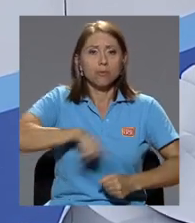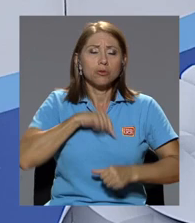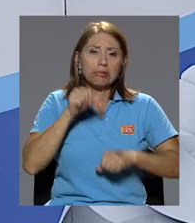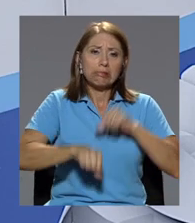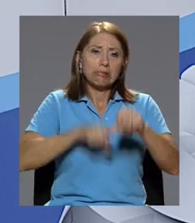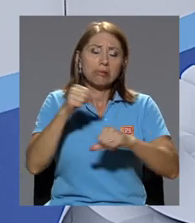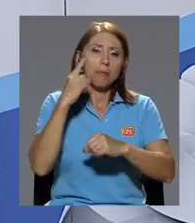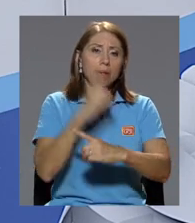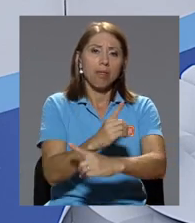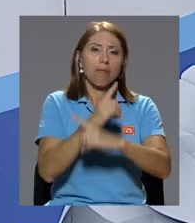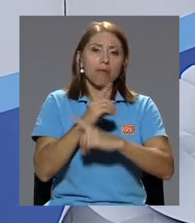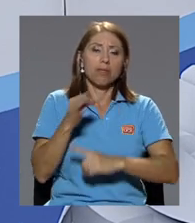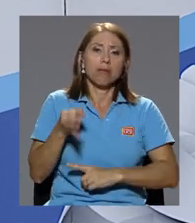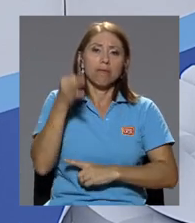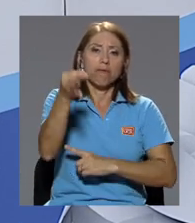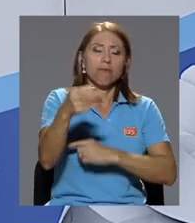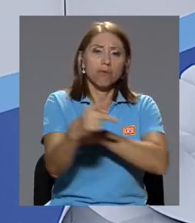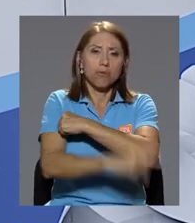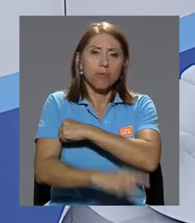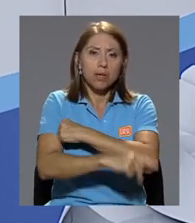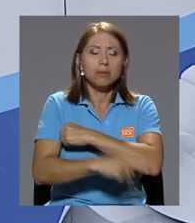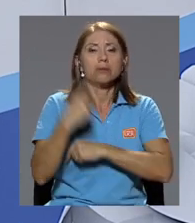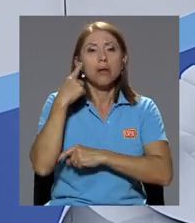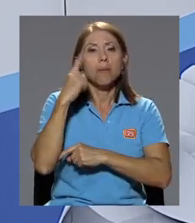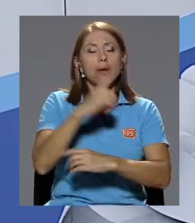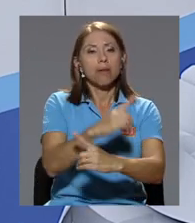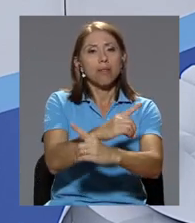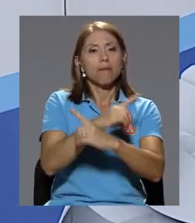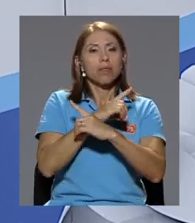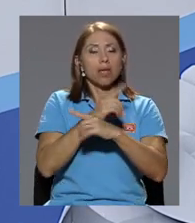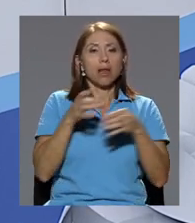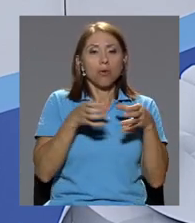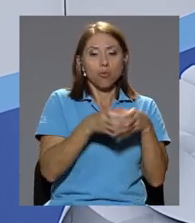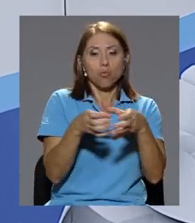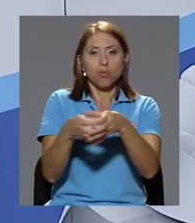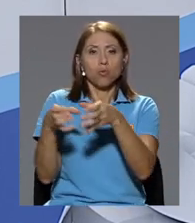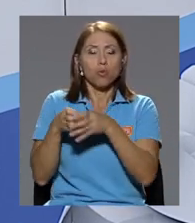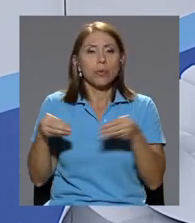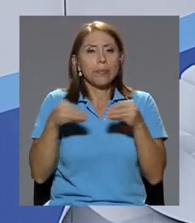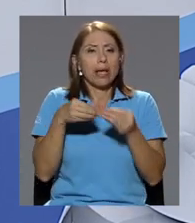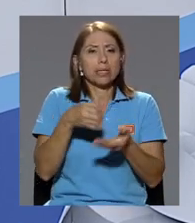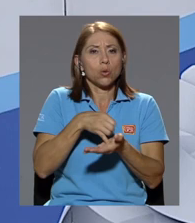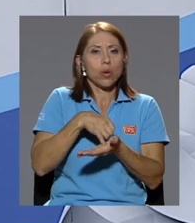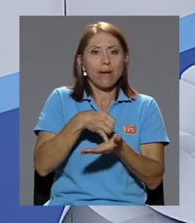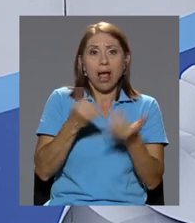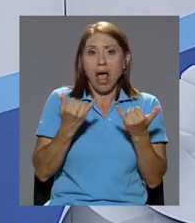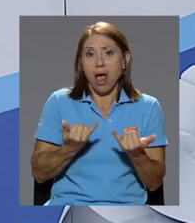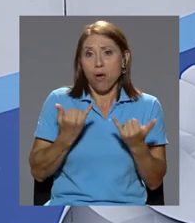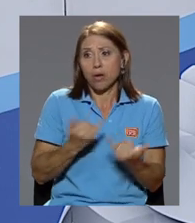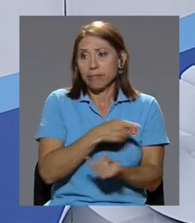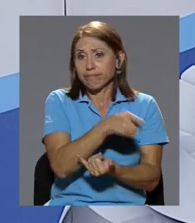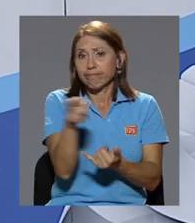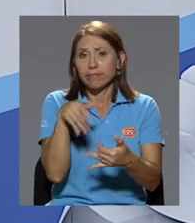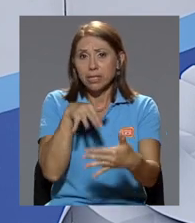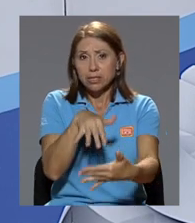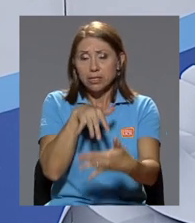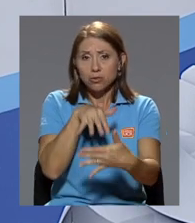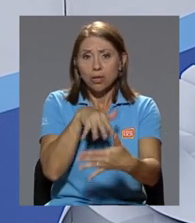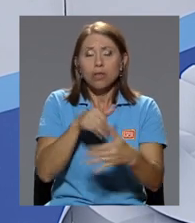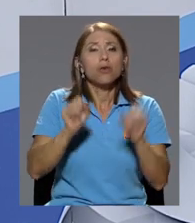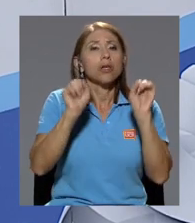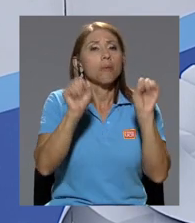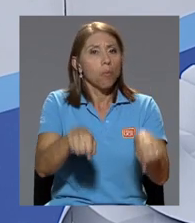tenemos para poder defender lo que es el futuro del país y para poder defender a las poblaciones más vulnerables que están en este momento estudiando y que puedan hacerse